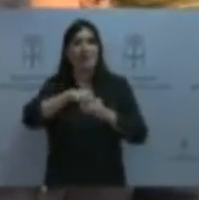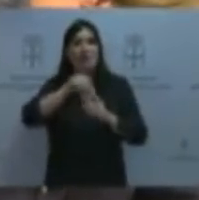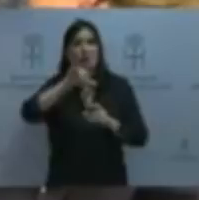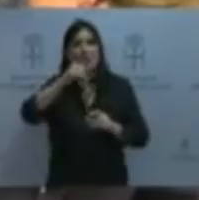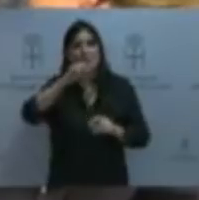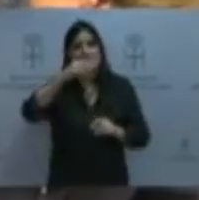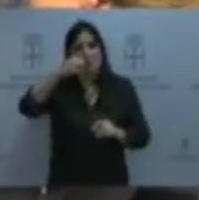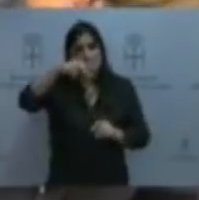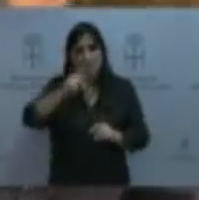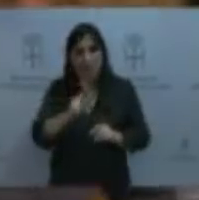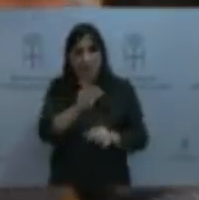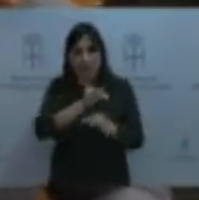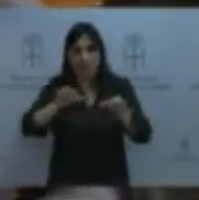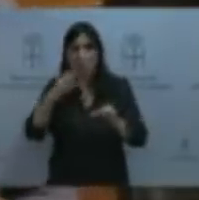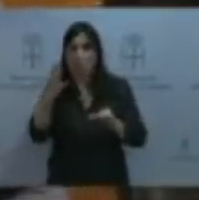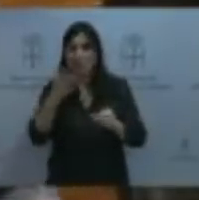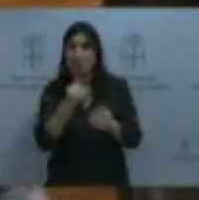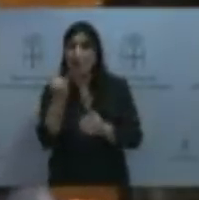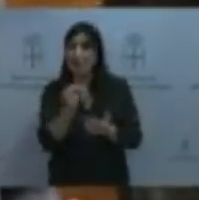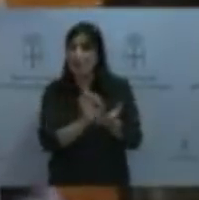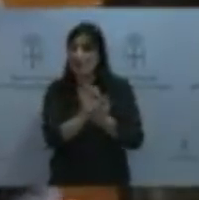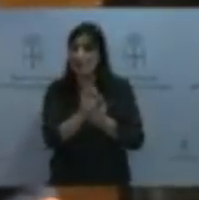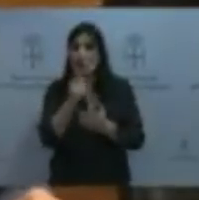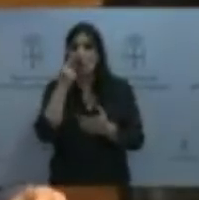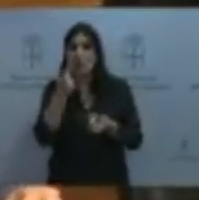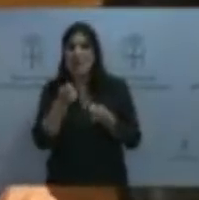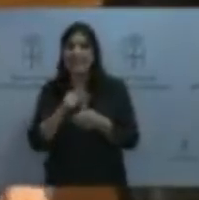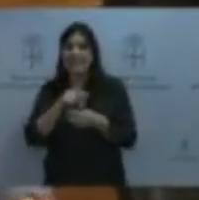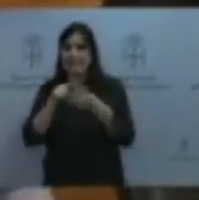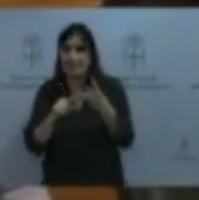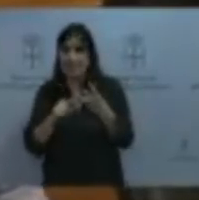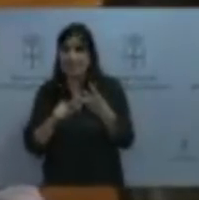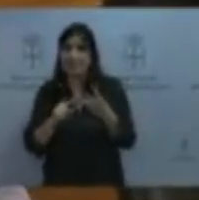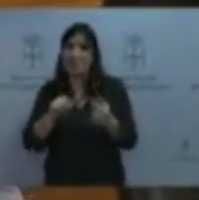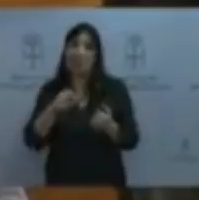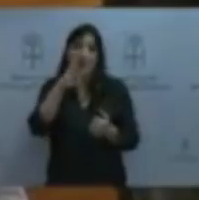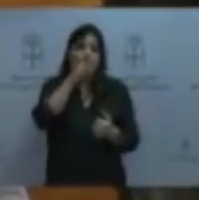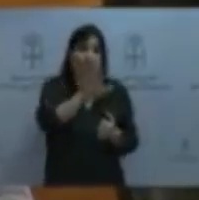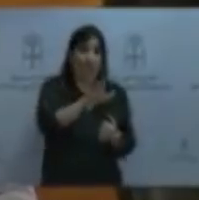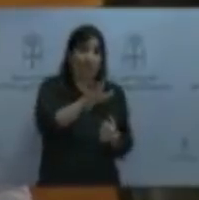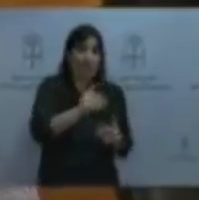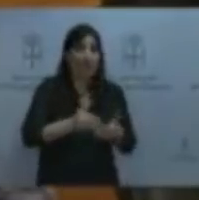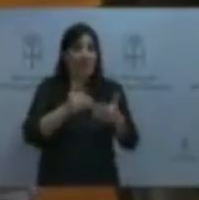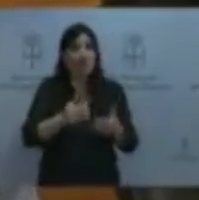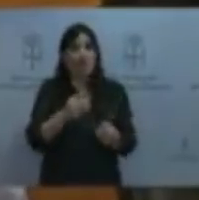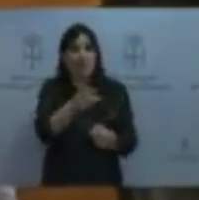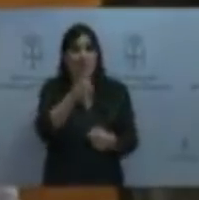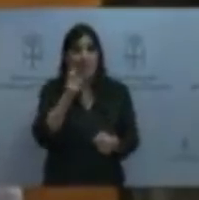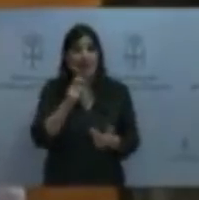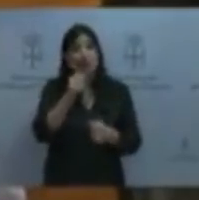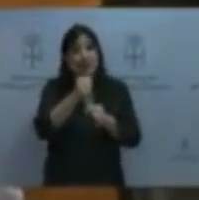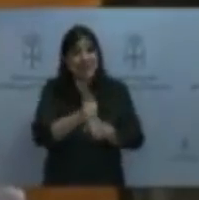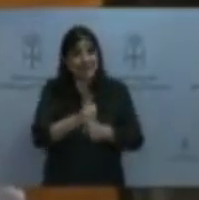3 supervisores. Para ello han tenido que quitar la demanda de cesión y nos hace pensar que Liberbank era conocedora de la situación irregular en la que se